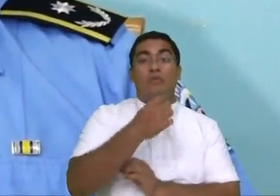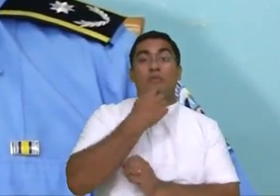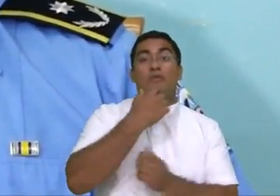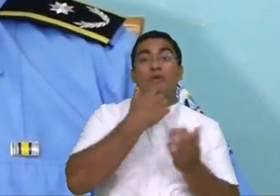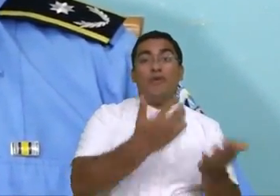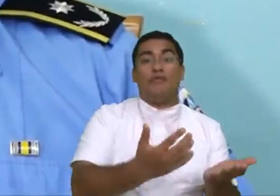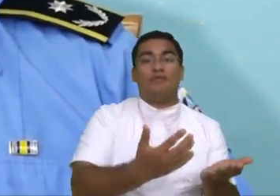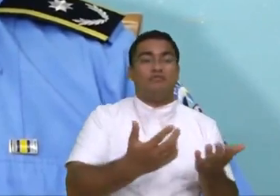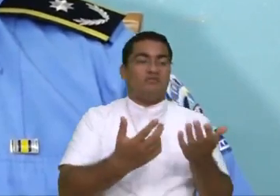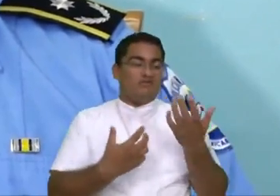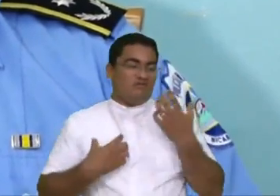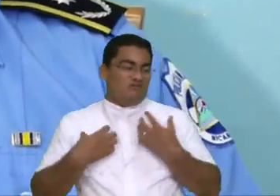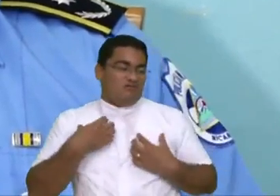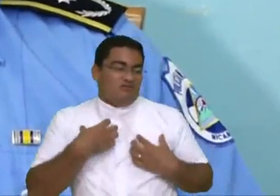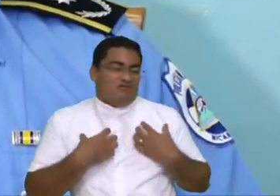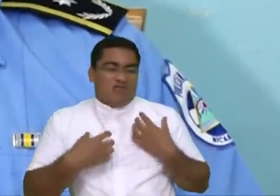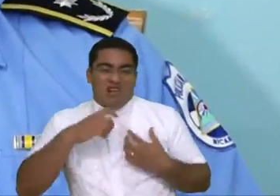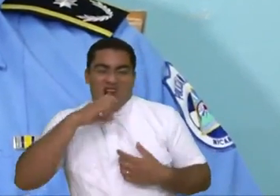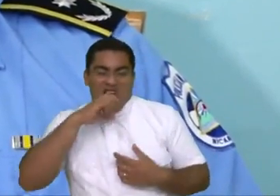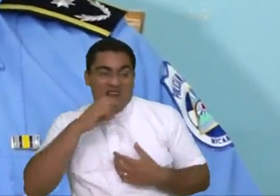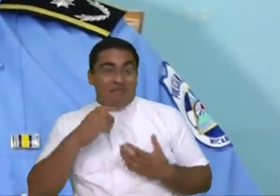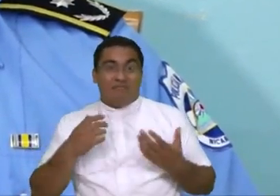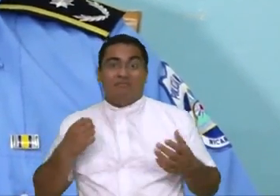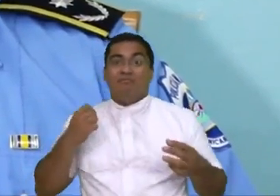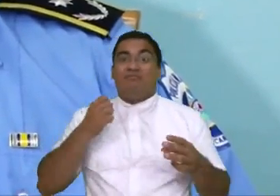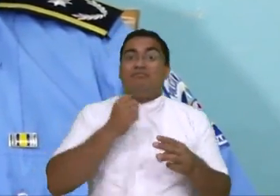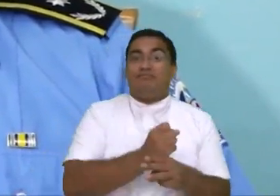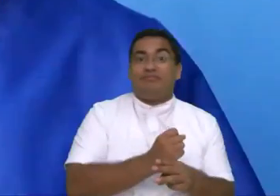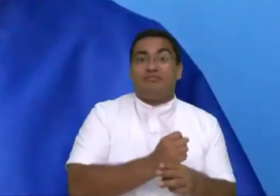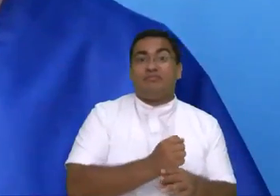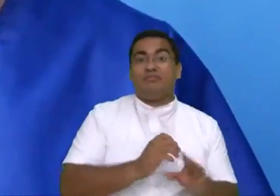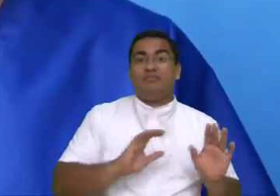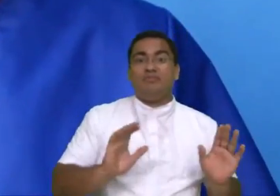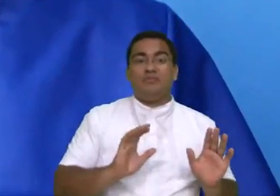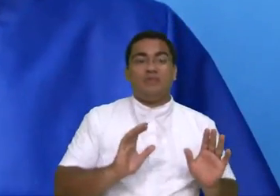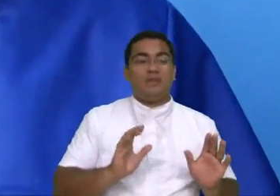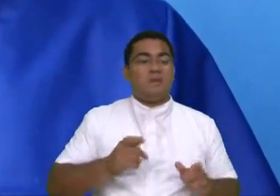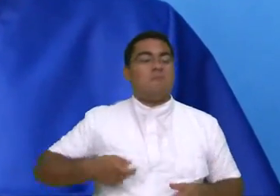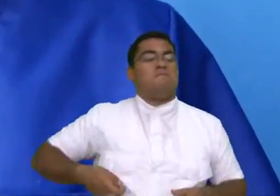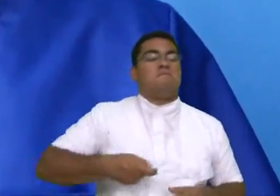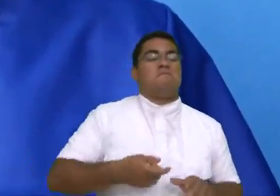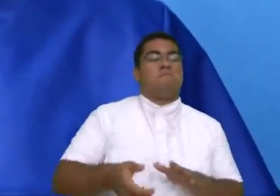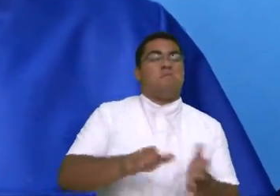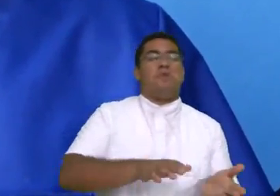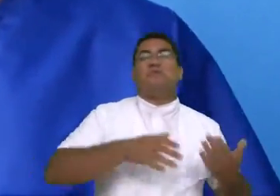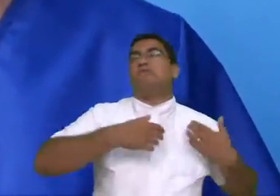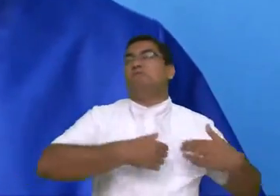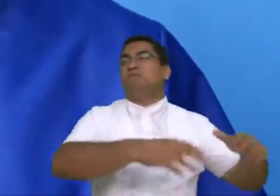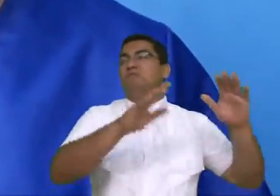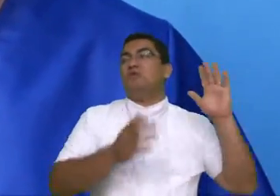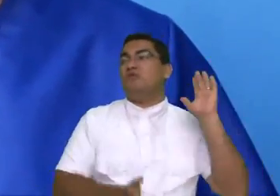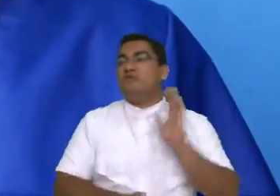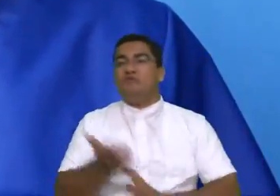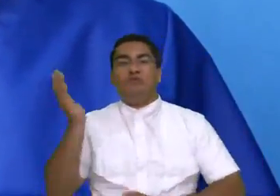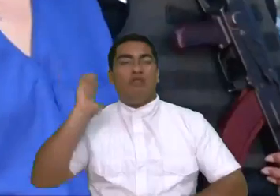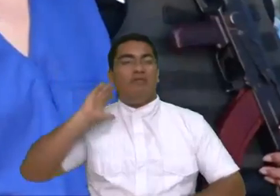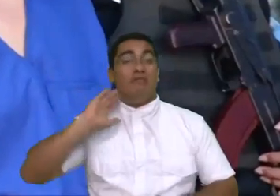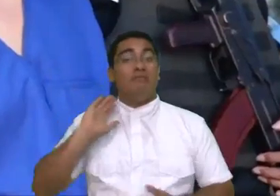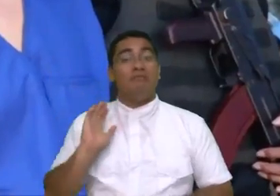por rencillas personales, y luego de cometer el asesinato se dio la fuga.